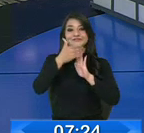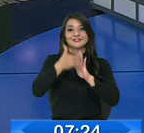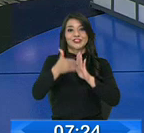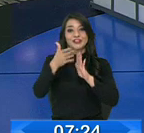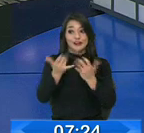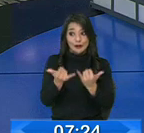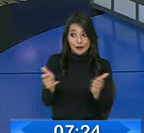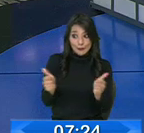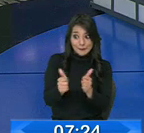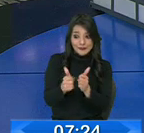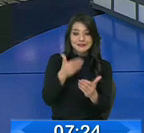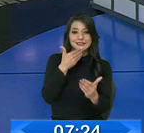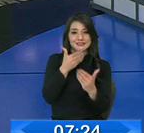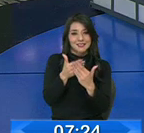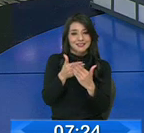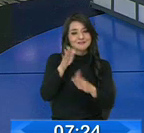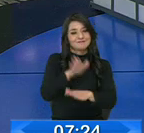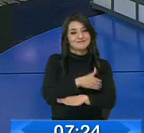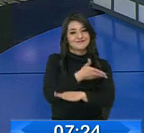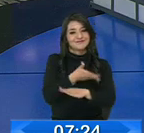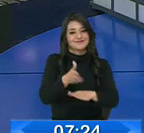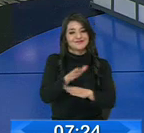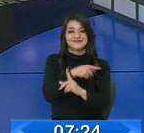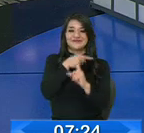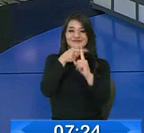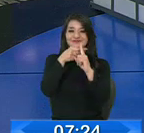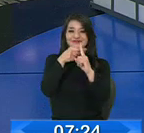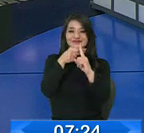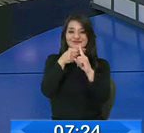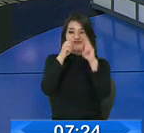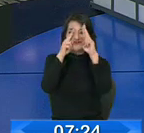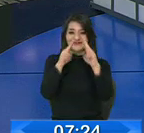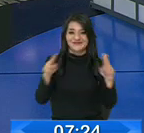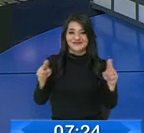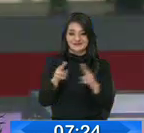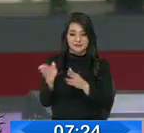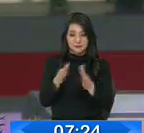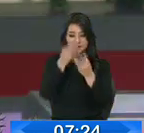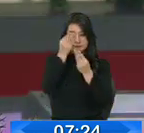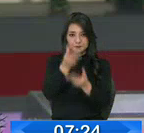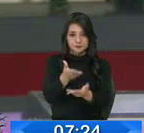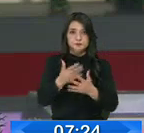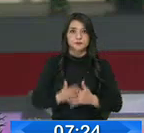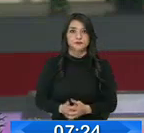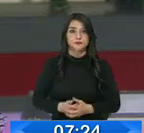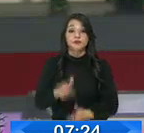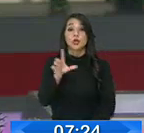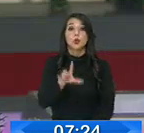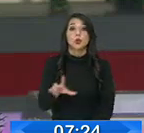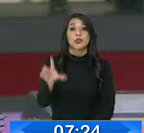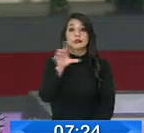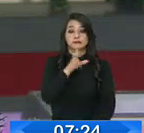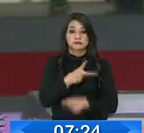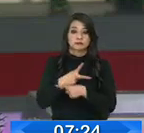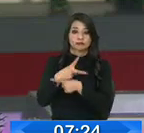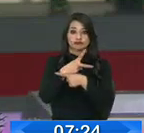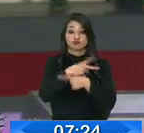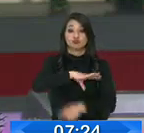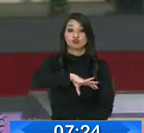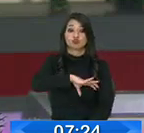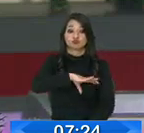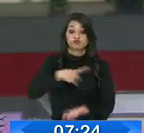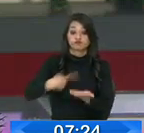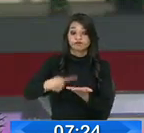acompañando y nos está llenando de buena energía navideña. Vamos a contarles ahora que este día lunes el Pleno del Consejo Metropolitano no debatirá